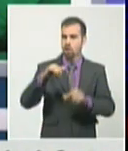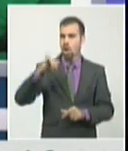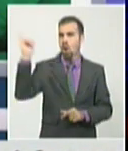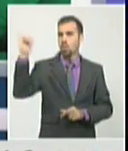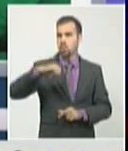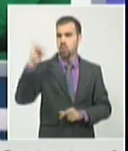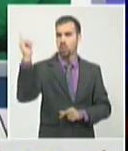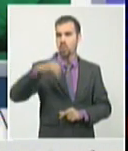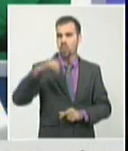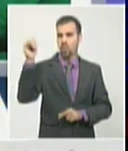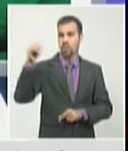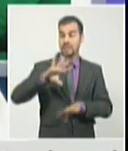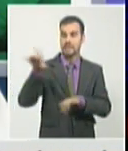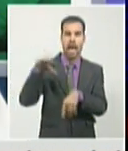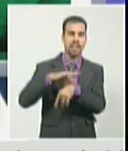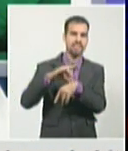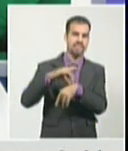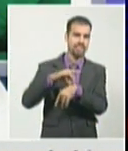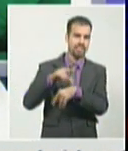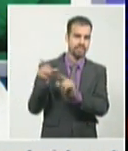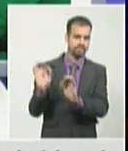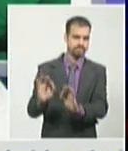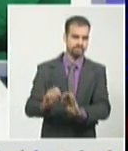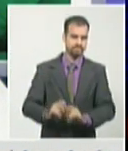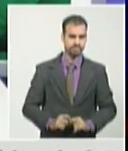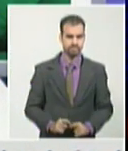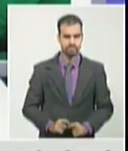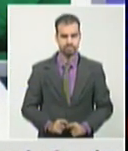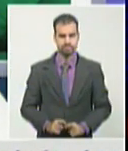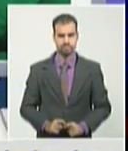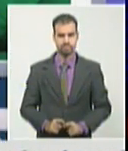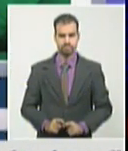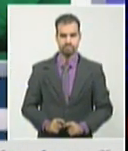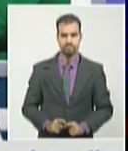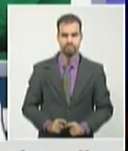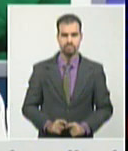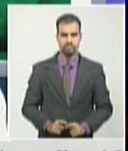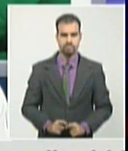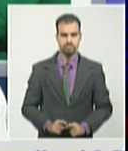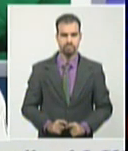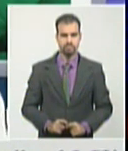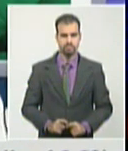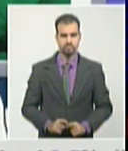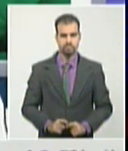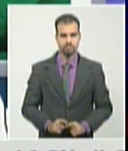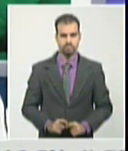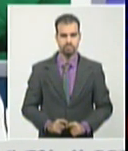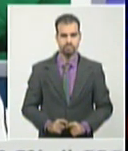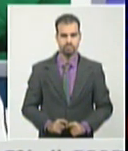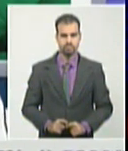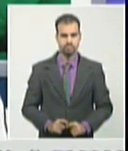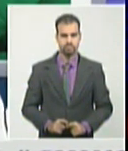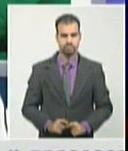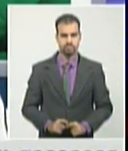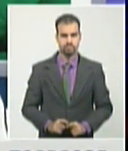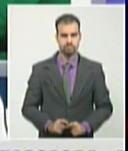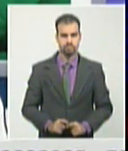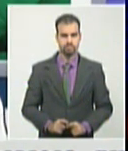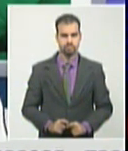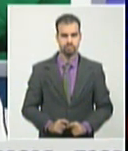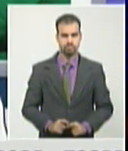país podemos decir que de todos los casos diagnosticados ayer